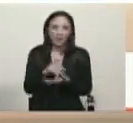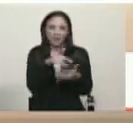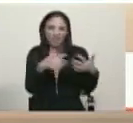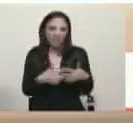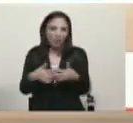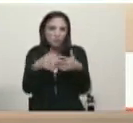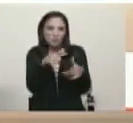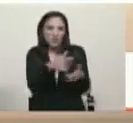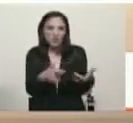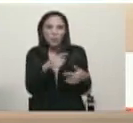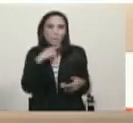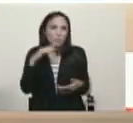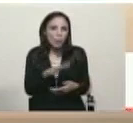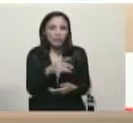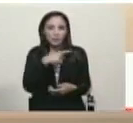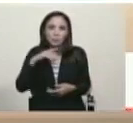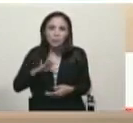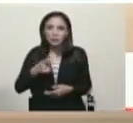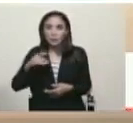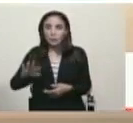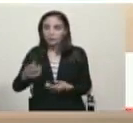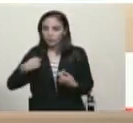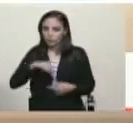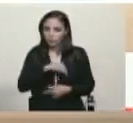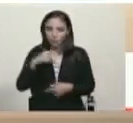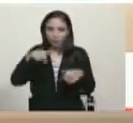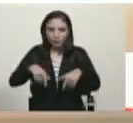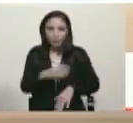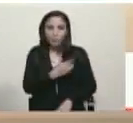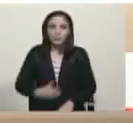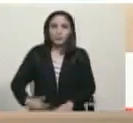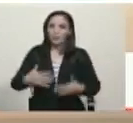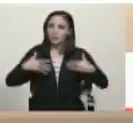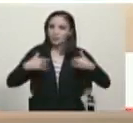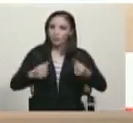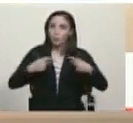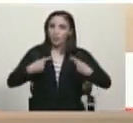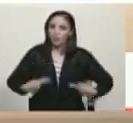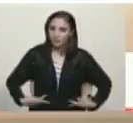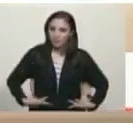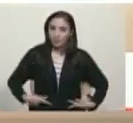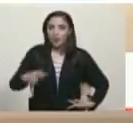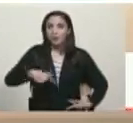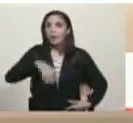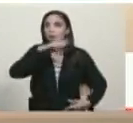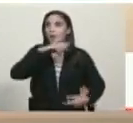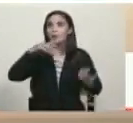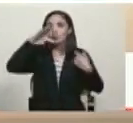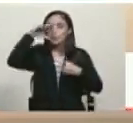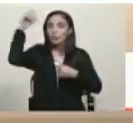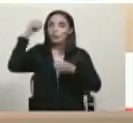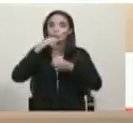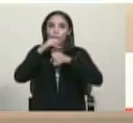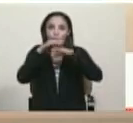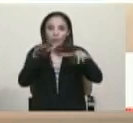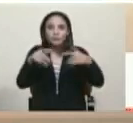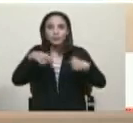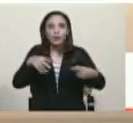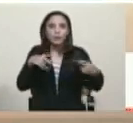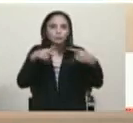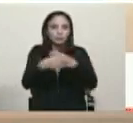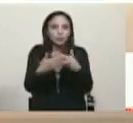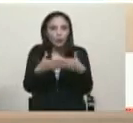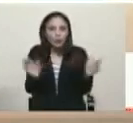Usted representa la vida y es el presidente de la salud. Así que desde acá, con esta bendición para el Oriente, queda inaugurada la